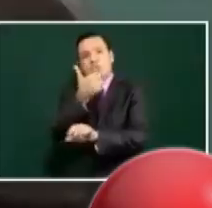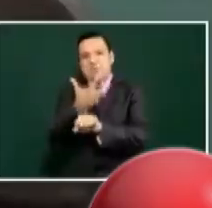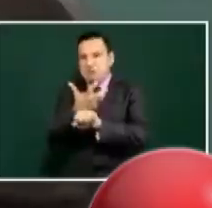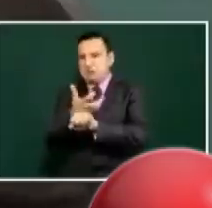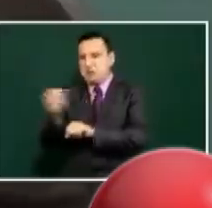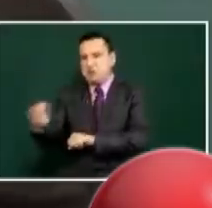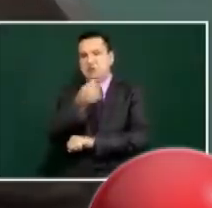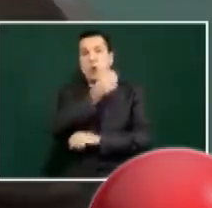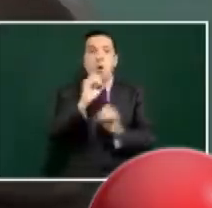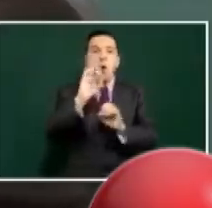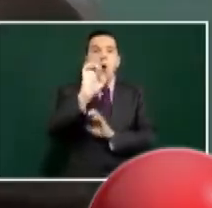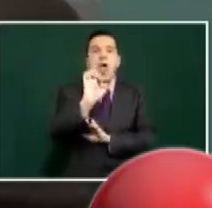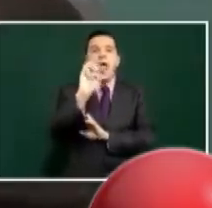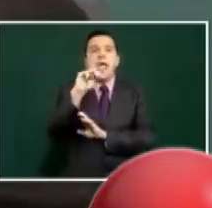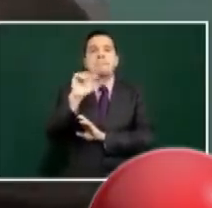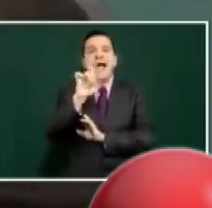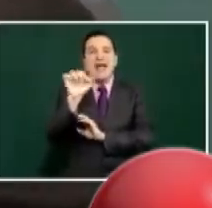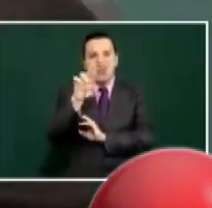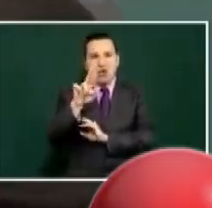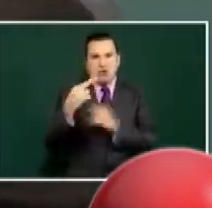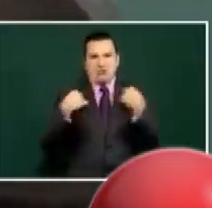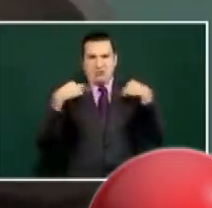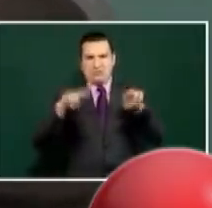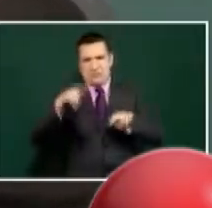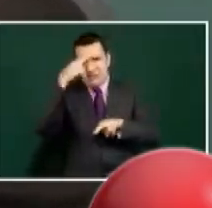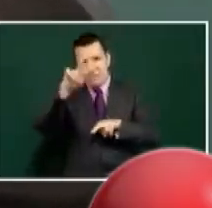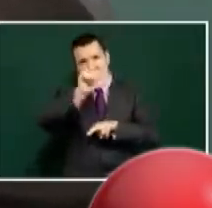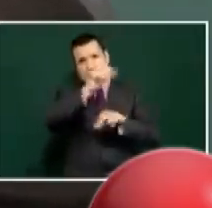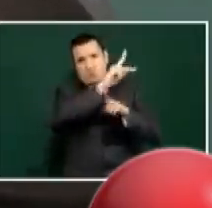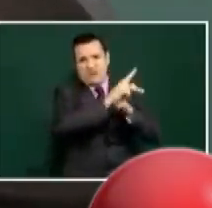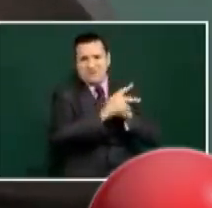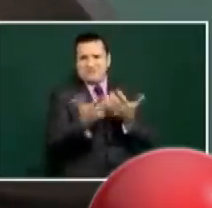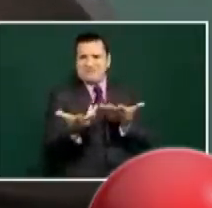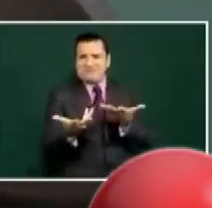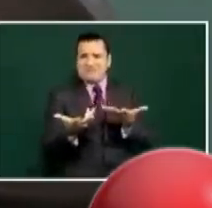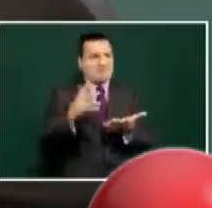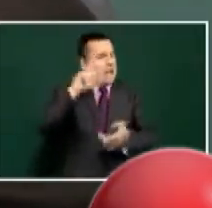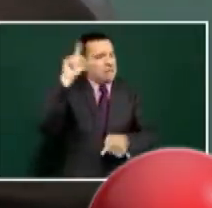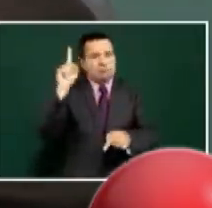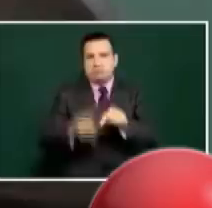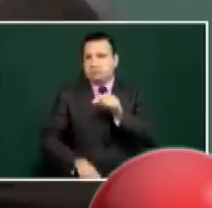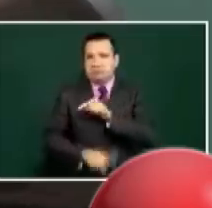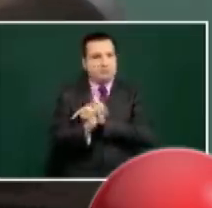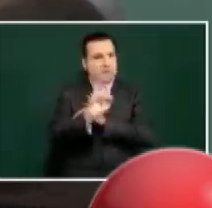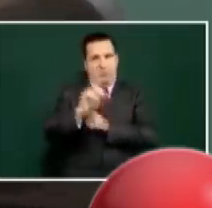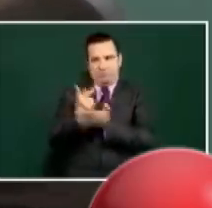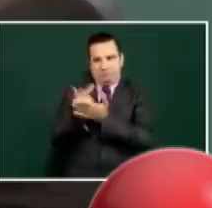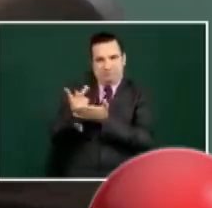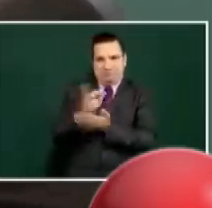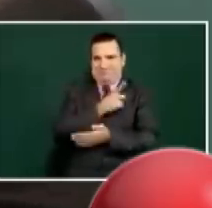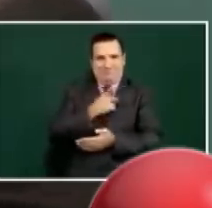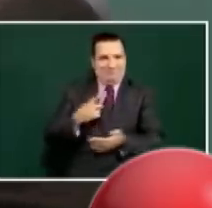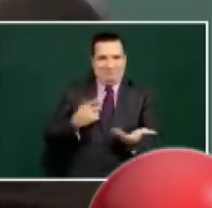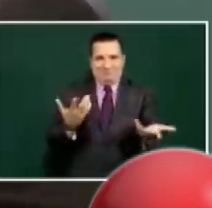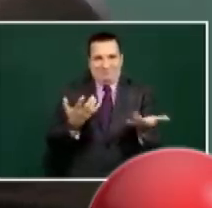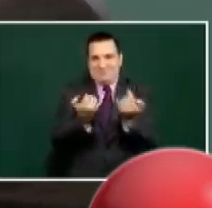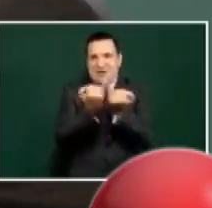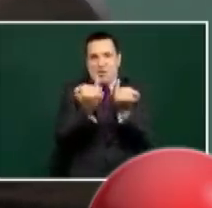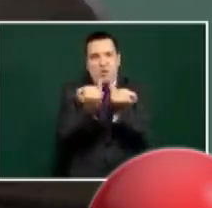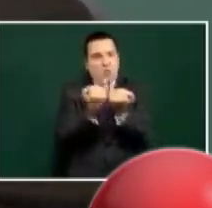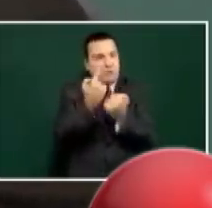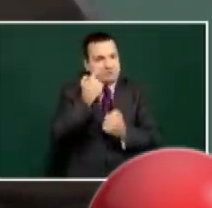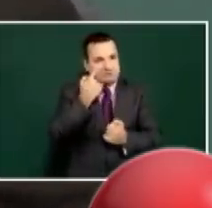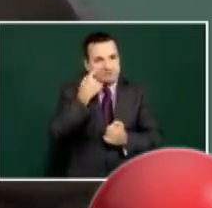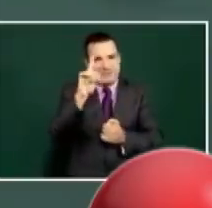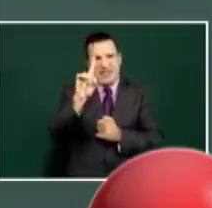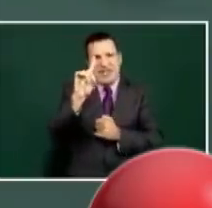Eso estamos evitándolo. Es como los delegados de los gobiernos, del gobierno